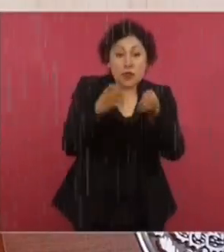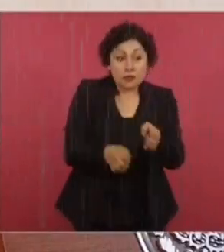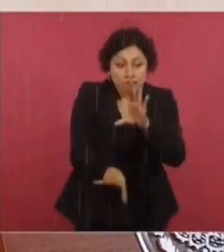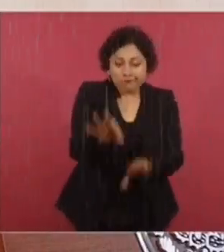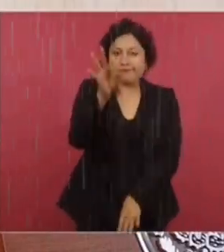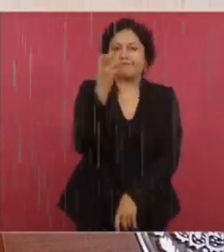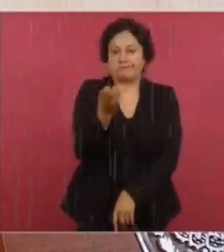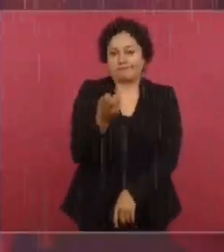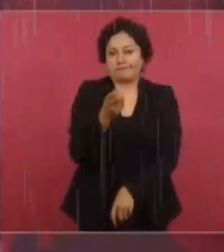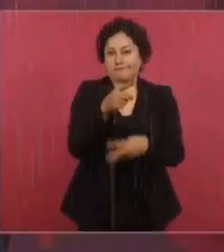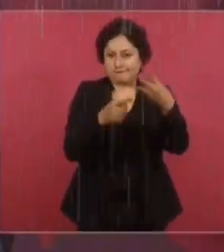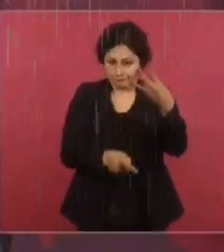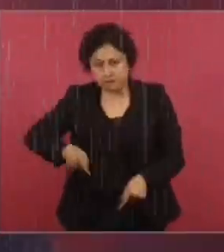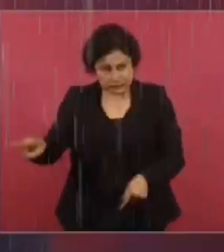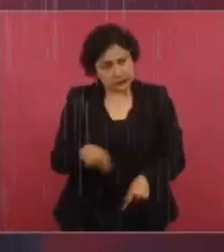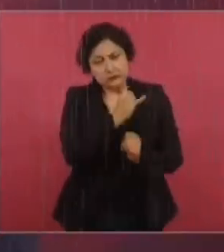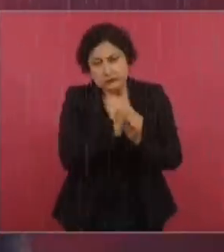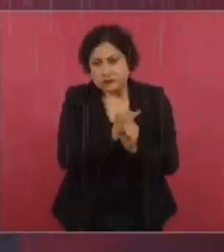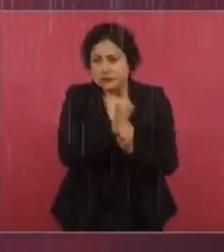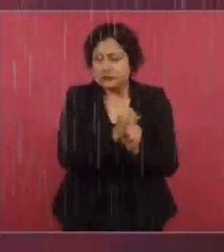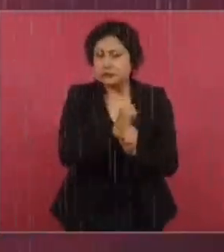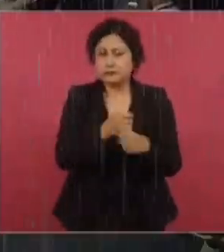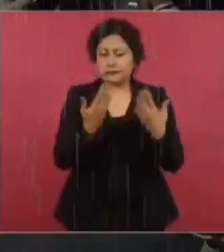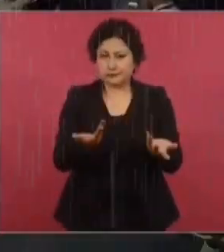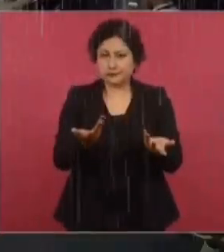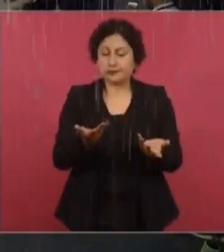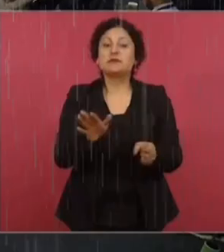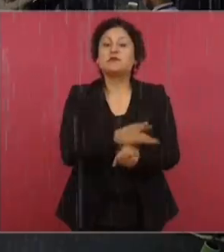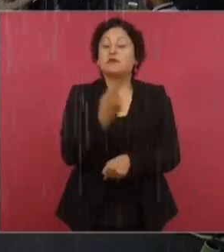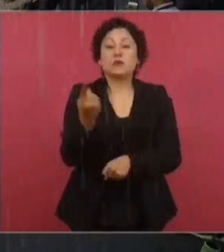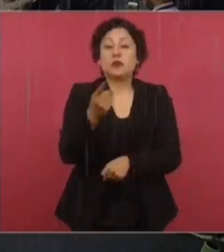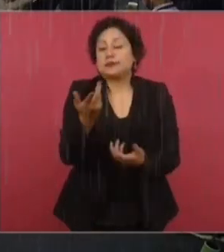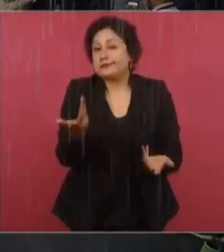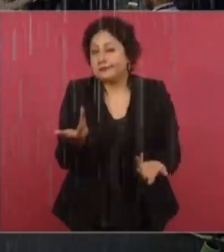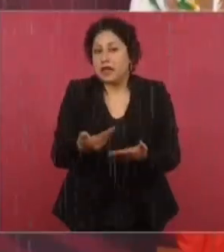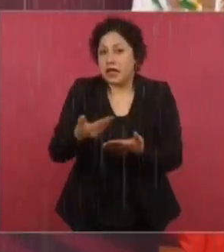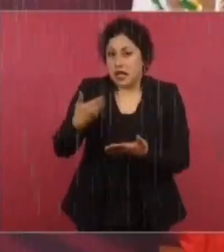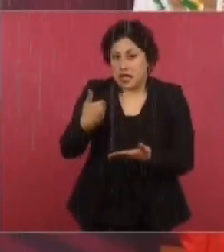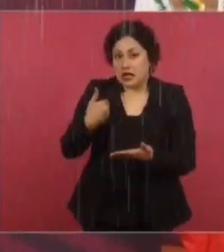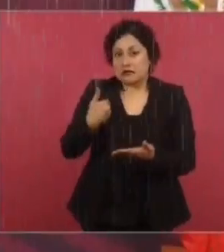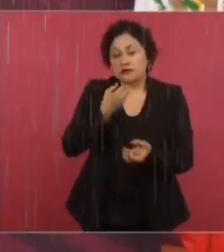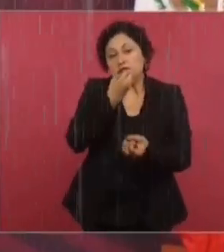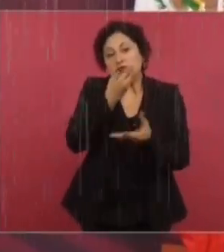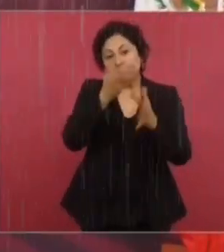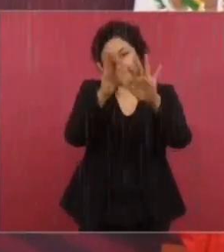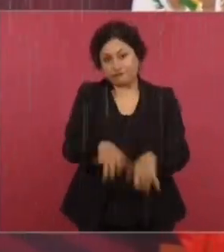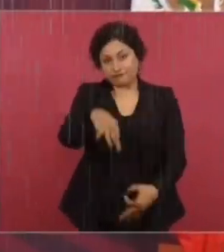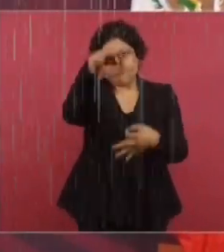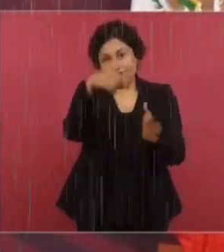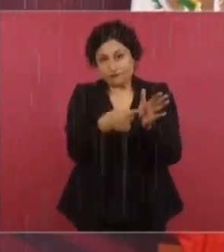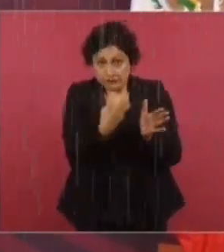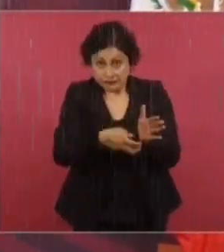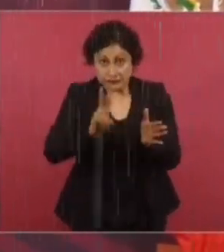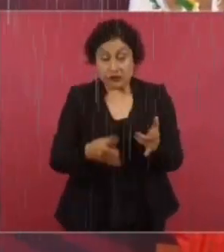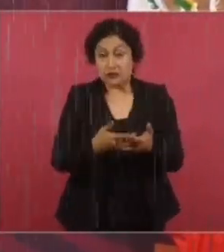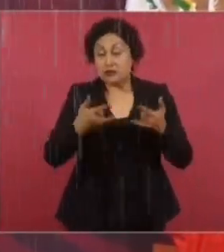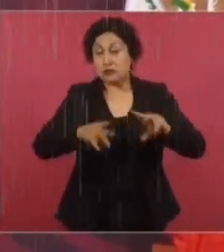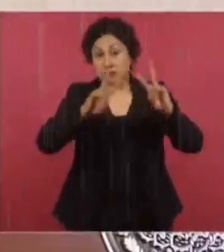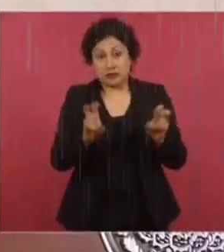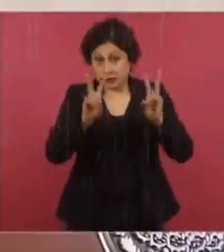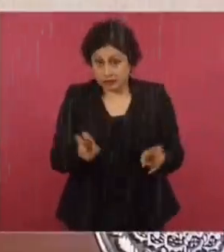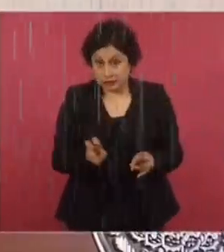entonces ahí vamos avanzando porque la verdad histórica llevó a que algunos